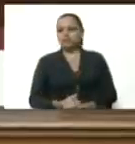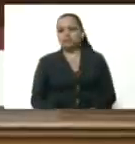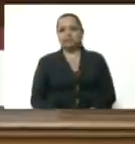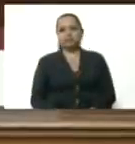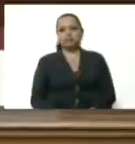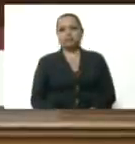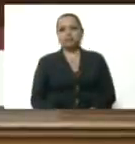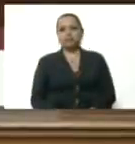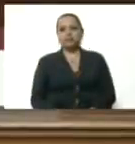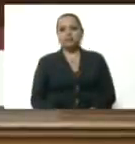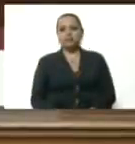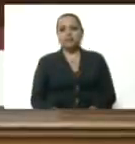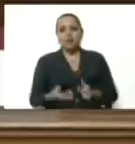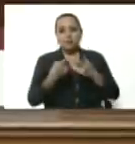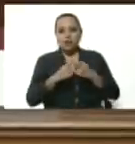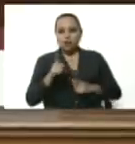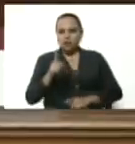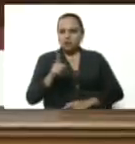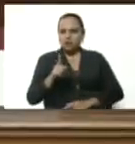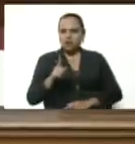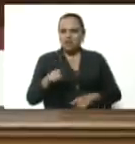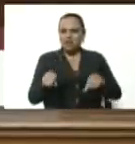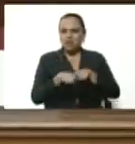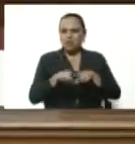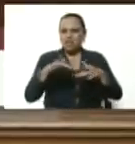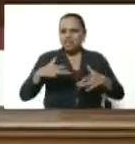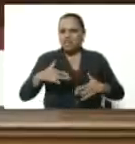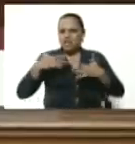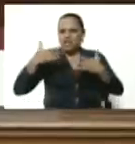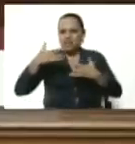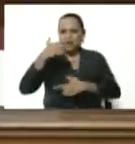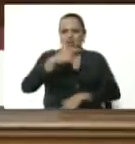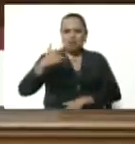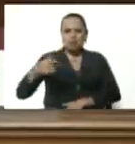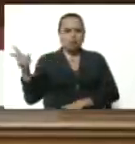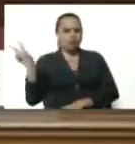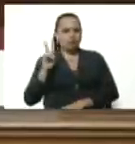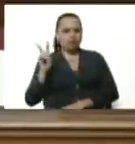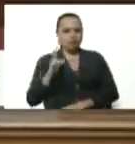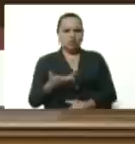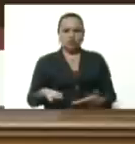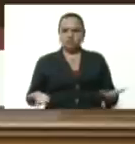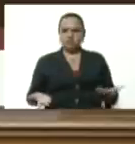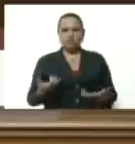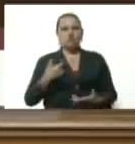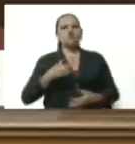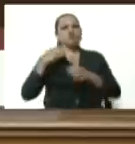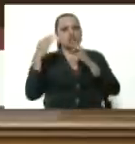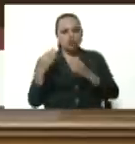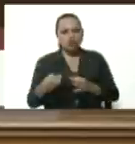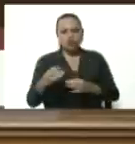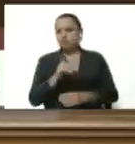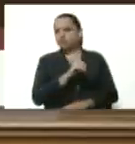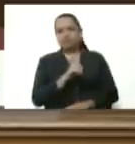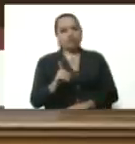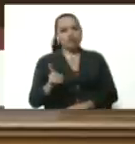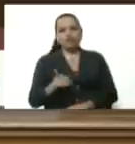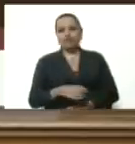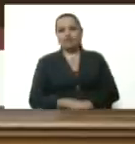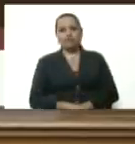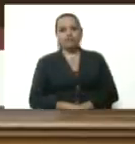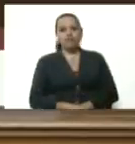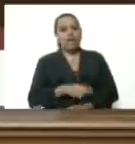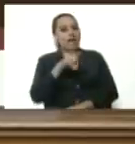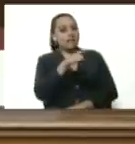Ahora, ¿eso representa el sentir de los venezolanos y de las venezolanas? Yo estoy seguro que no. Esos no